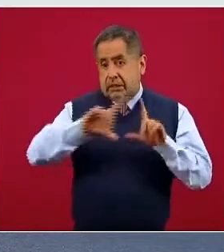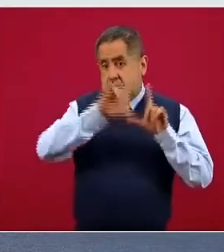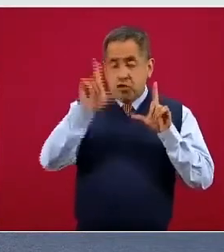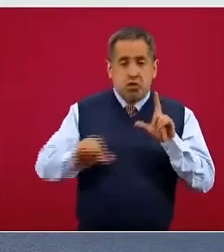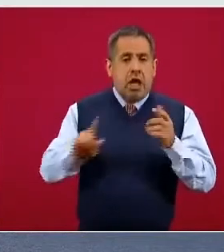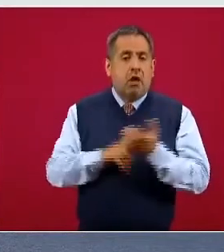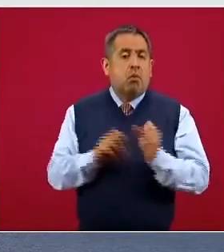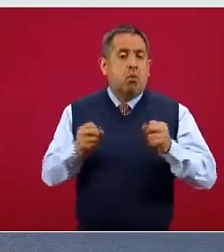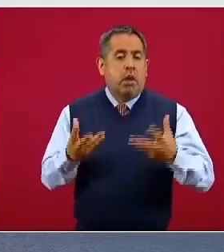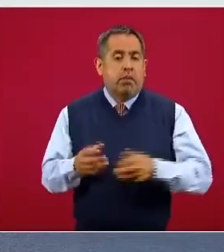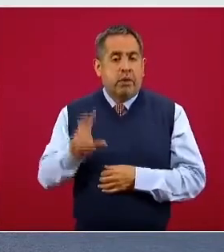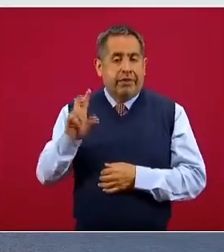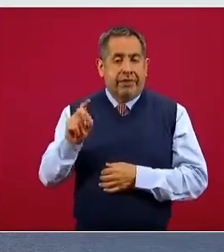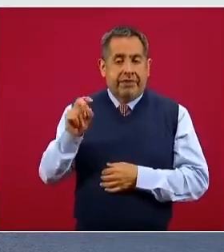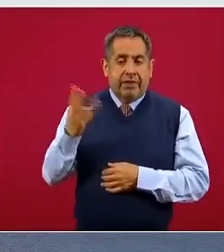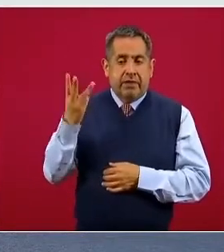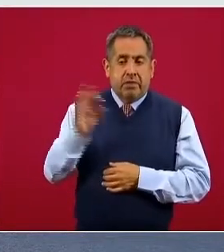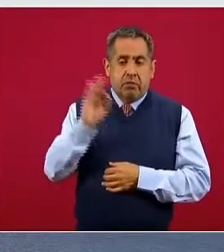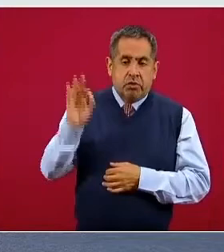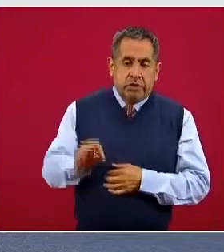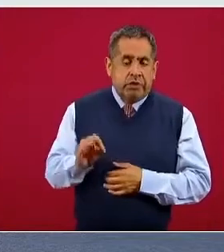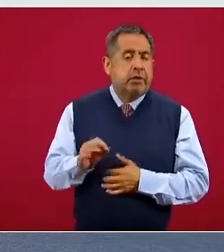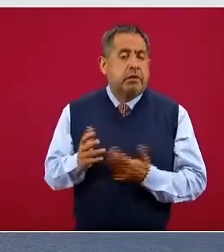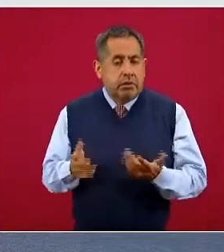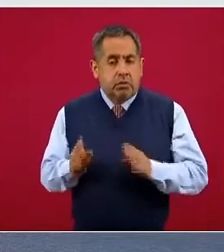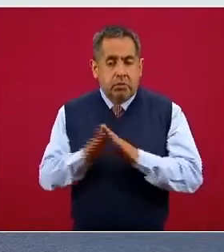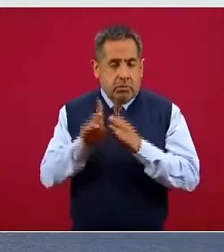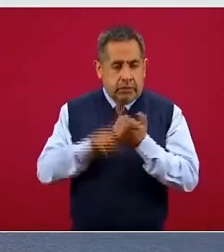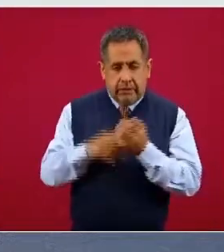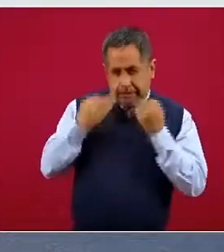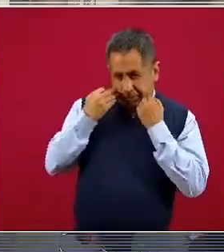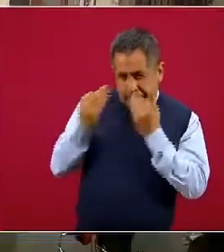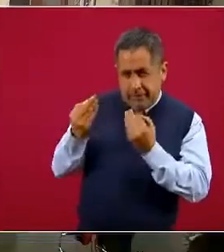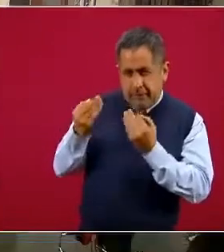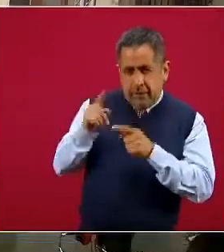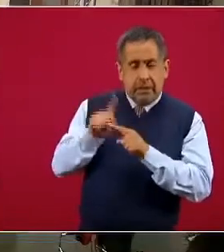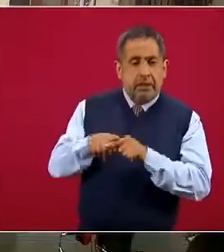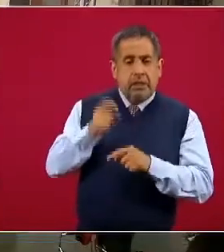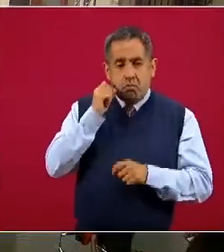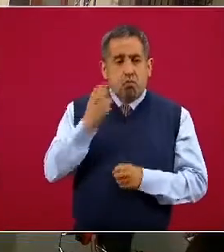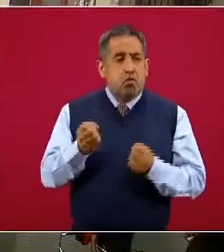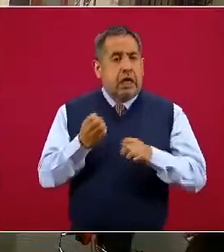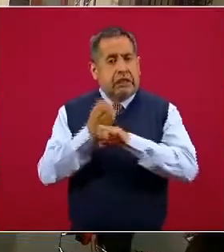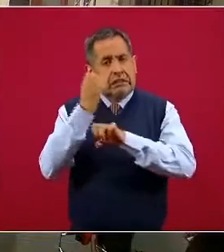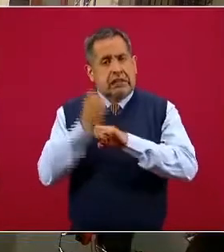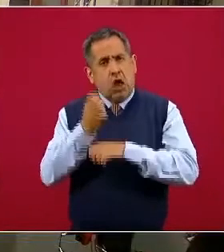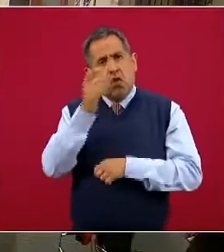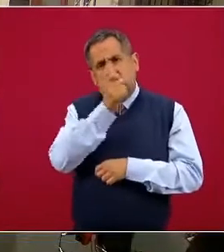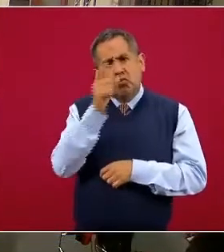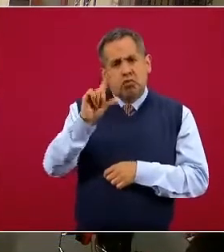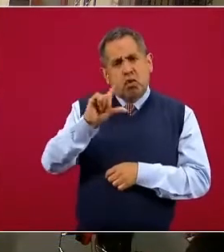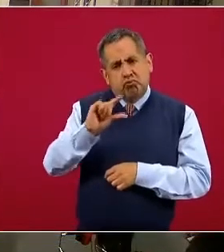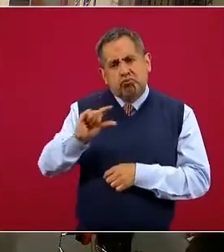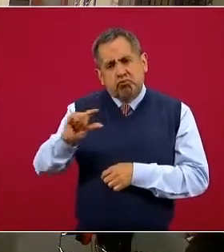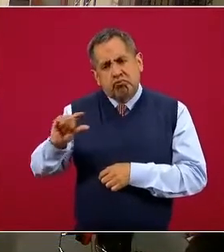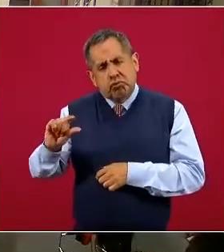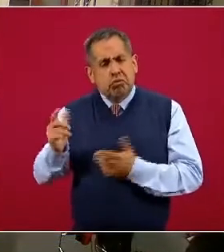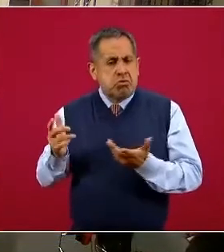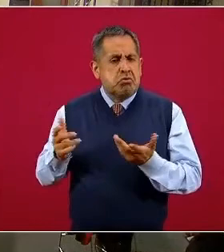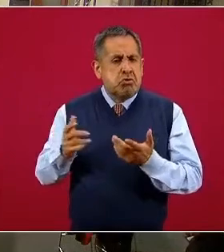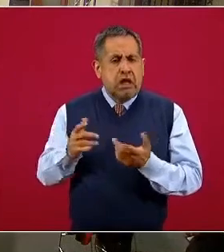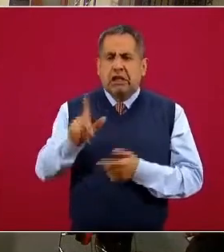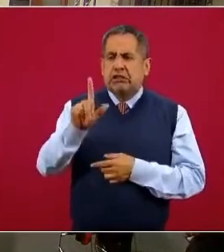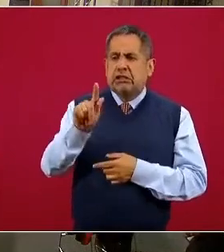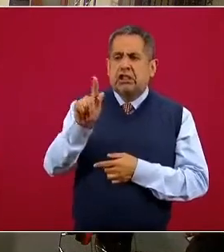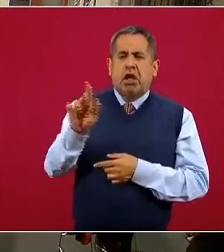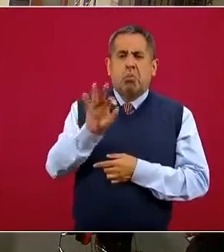del 33%, dado que pueden ustedes ver que hay todavía muchas entidades que inclusive tienen más del